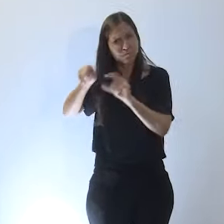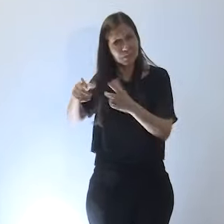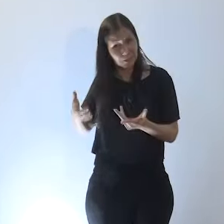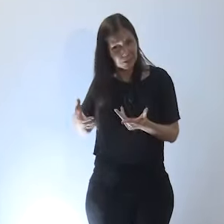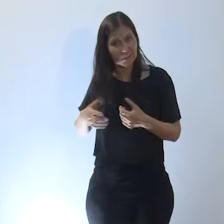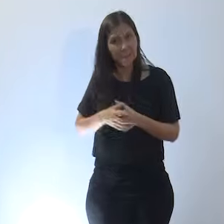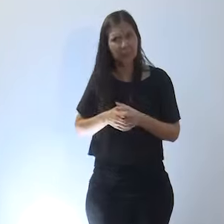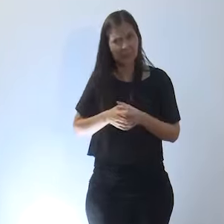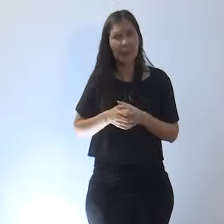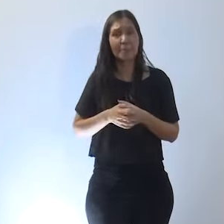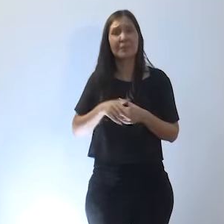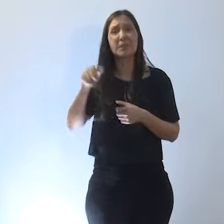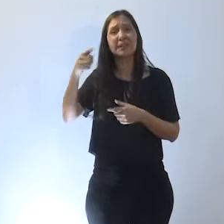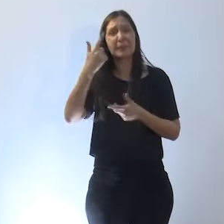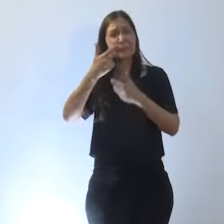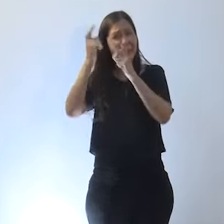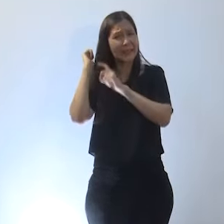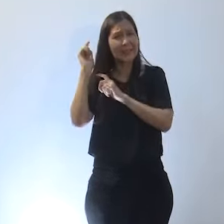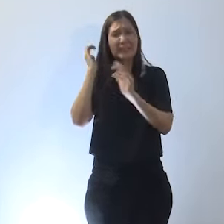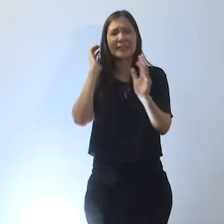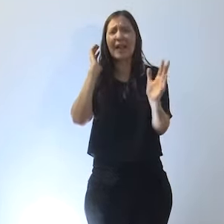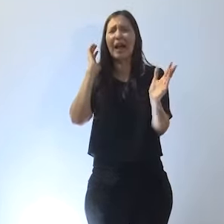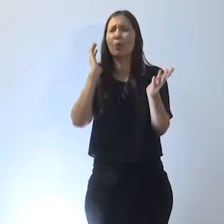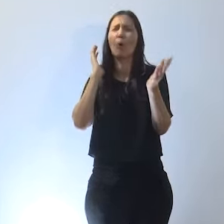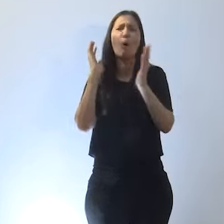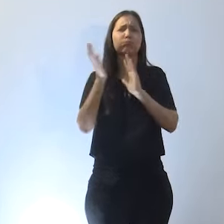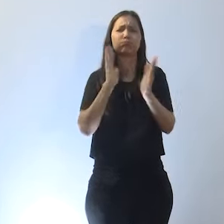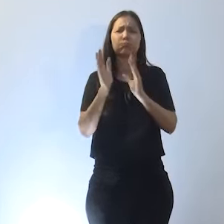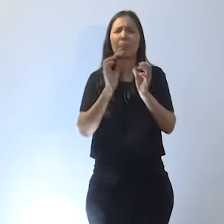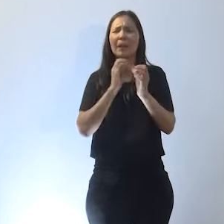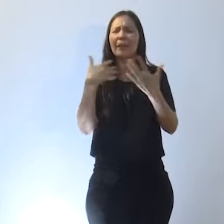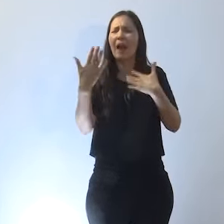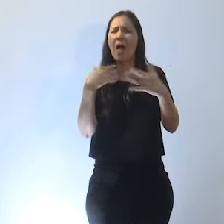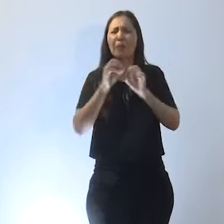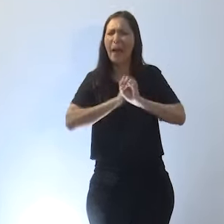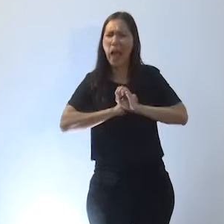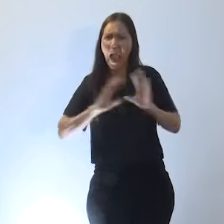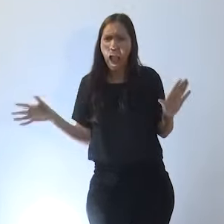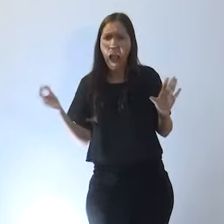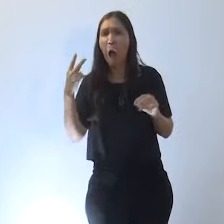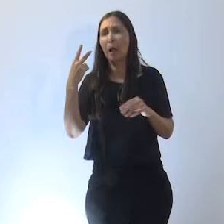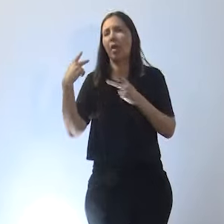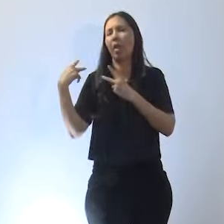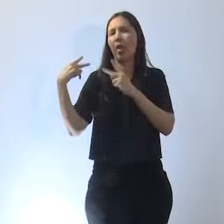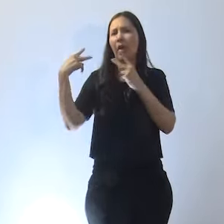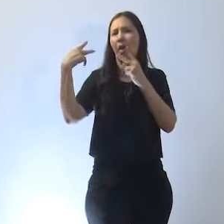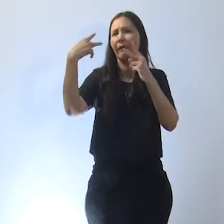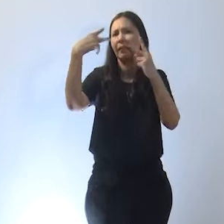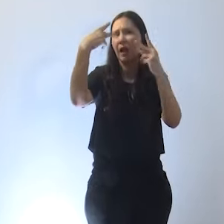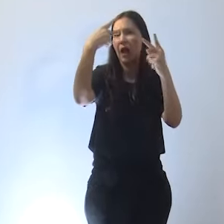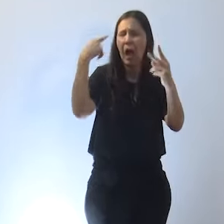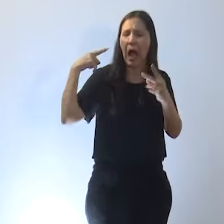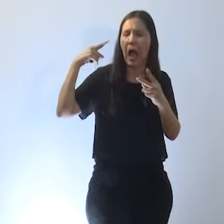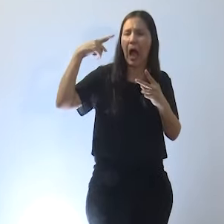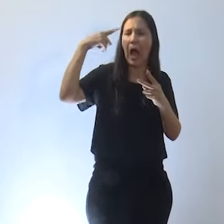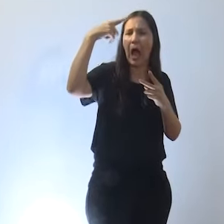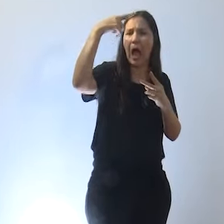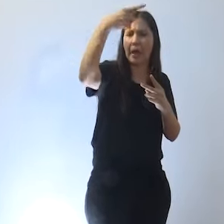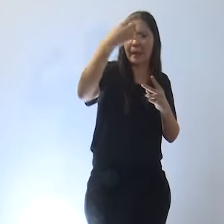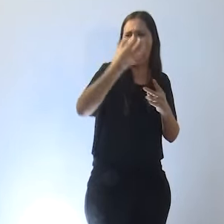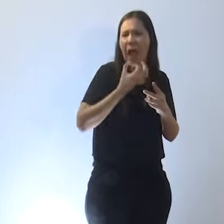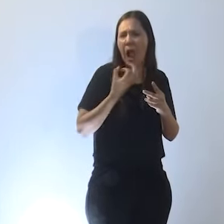experiencia de destrato es una experiencia de Mal pago es una experiencia que tengo que hacer 2s horas para llegar al trabajo viajando para el en el roca volviendo